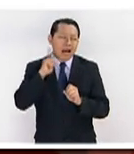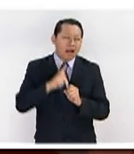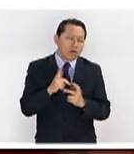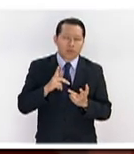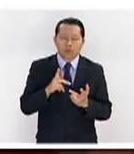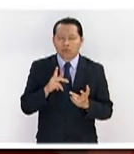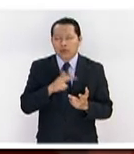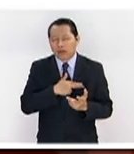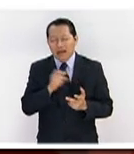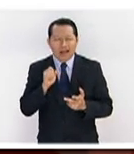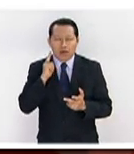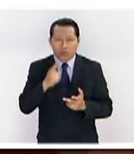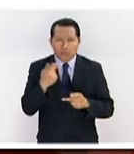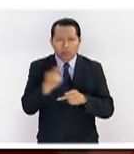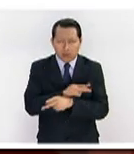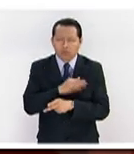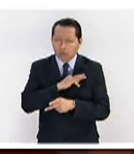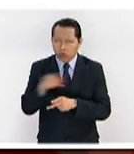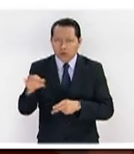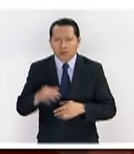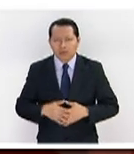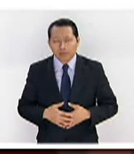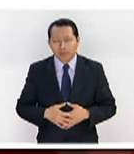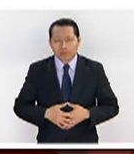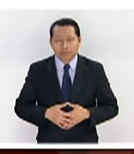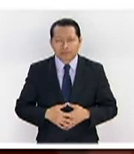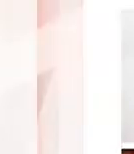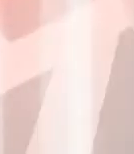por estos lamentables hechos.